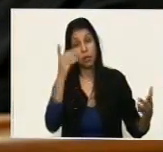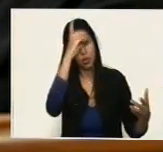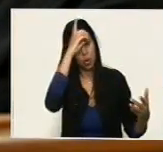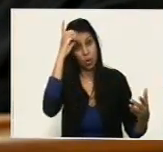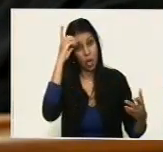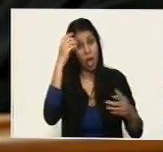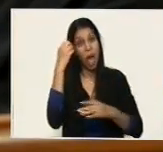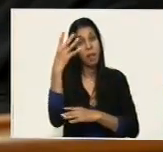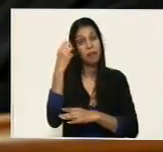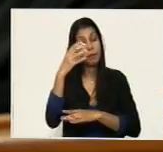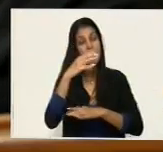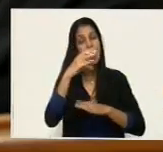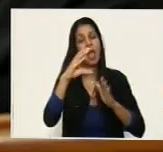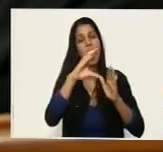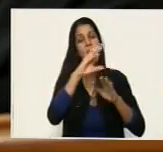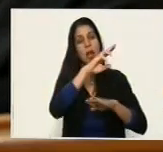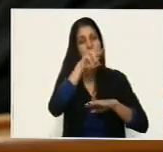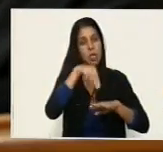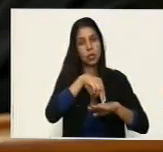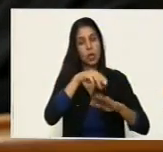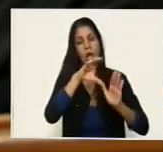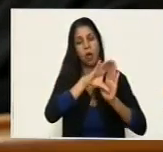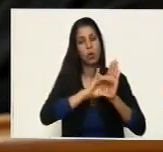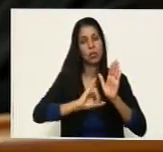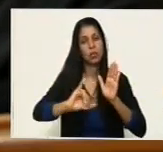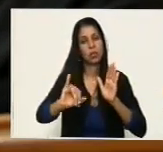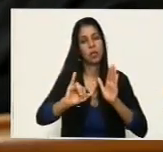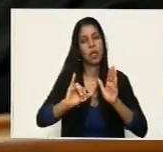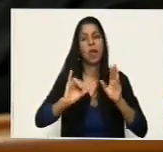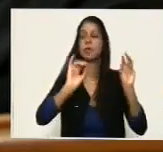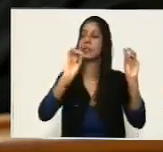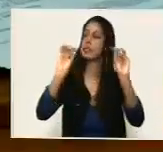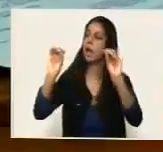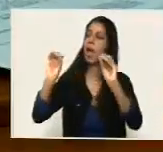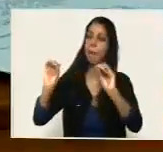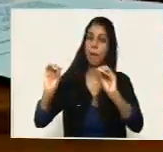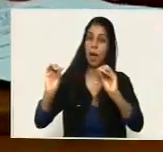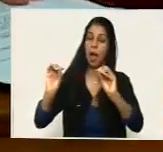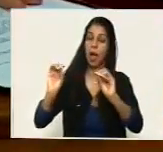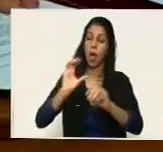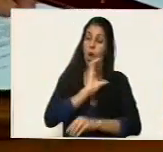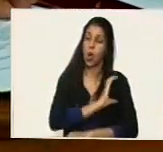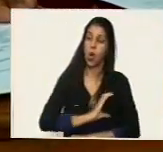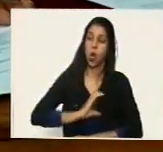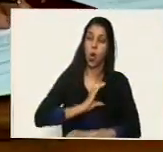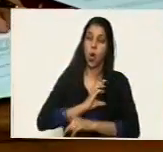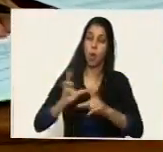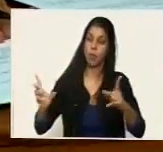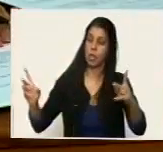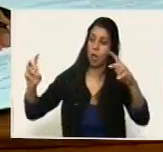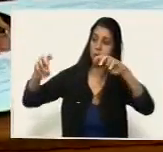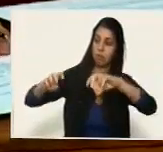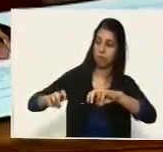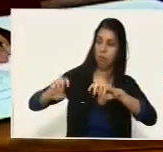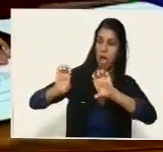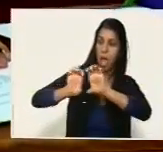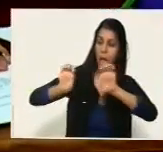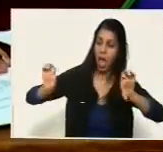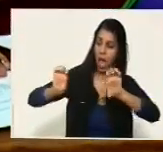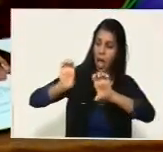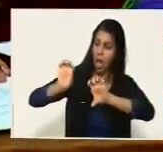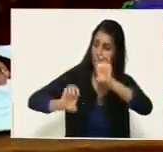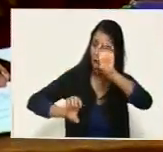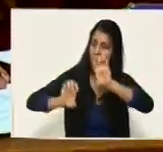la Asamblea Nacional Constituyente convoque al Comité de Evaluación y Méritos en el marco